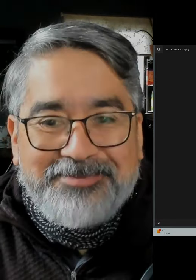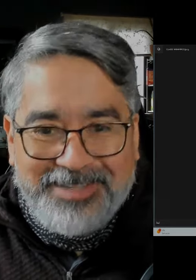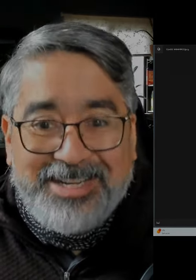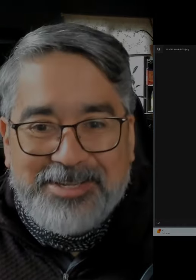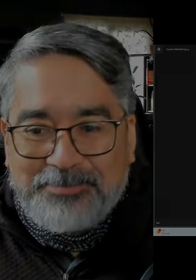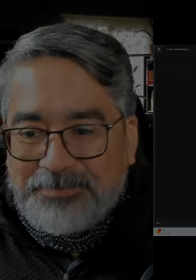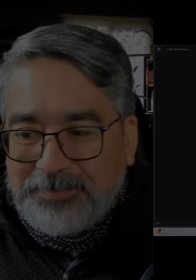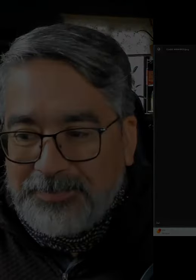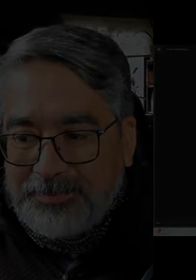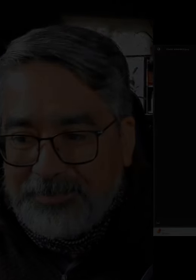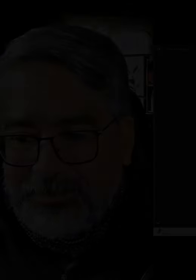comentar gracias